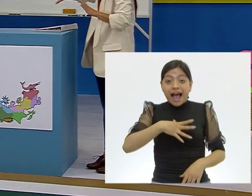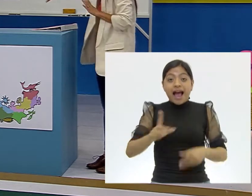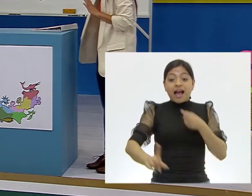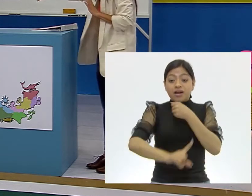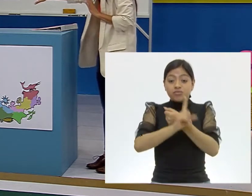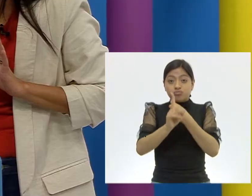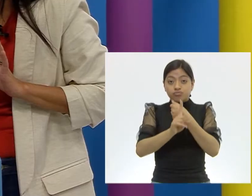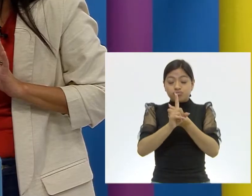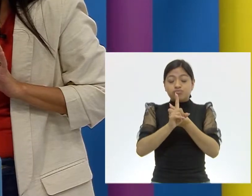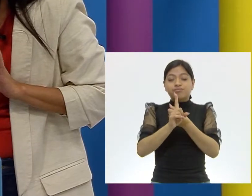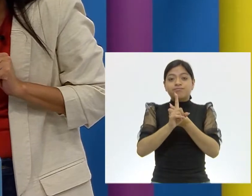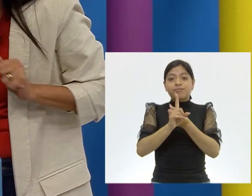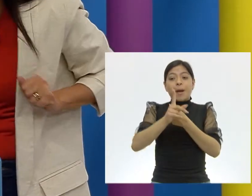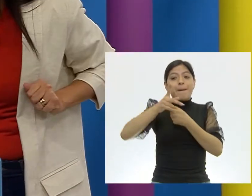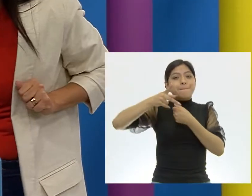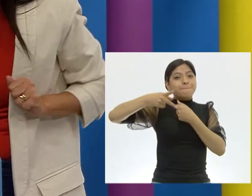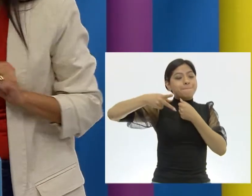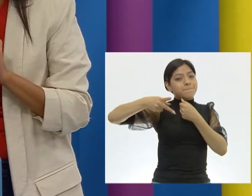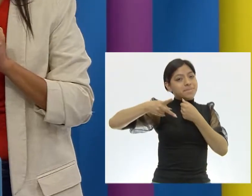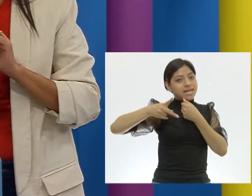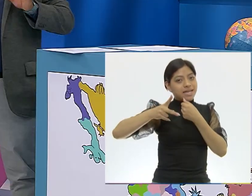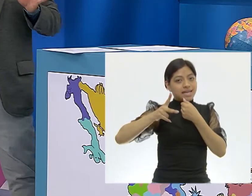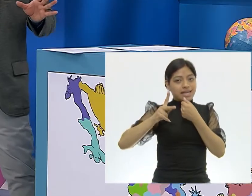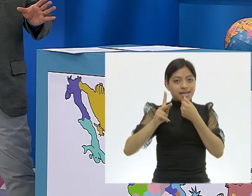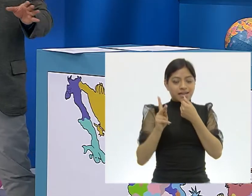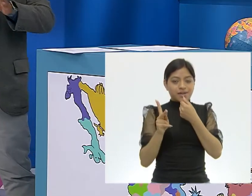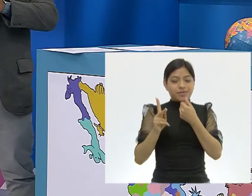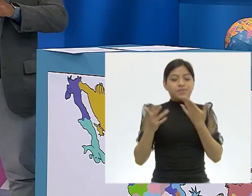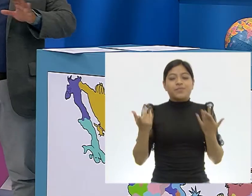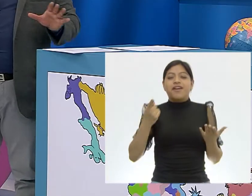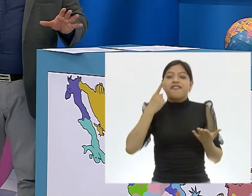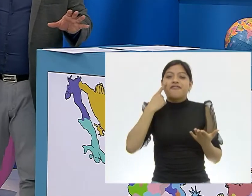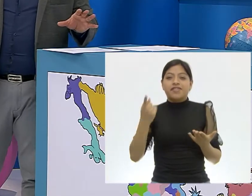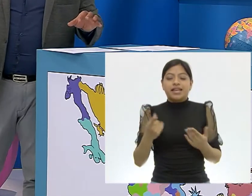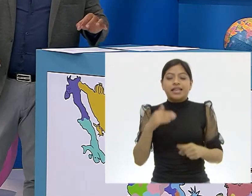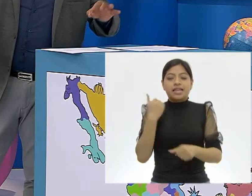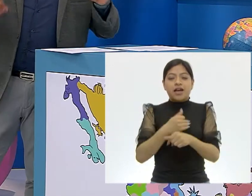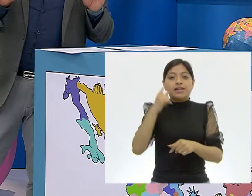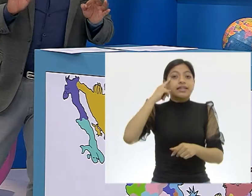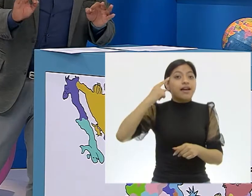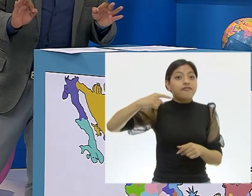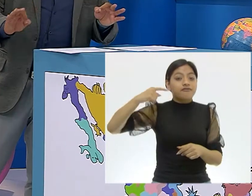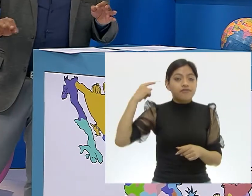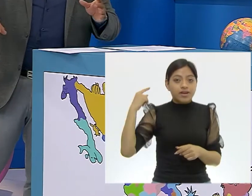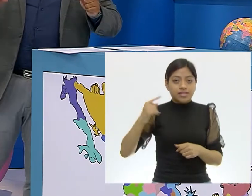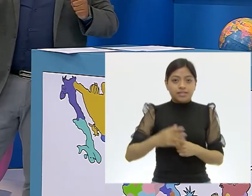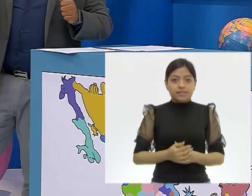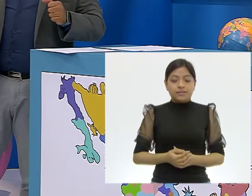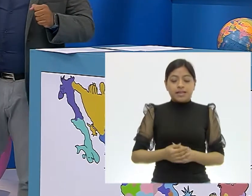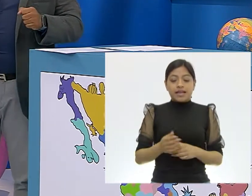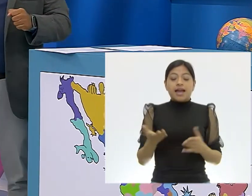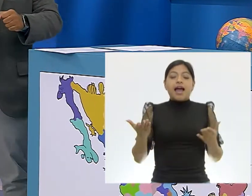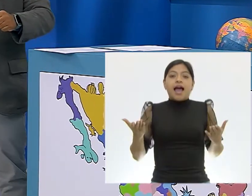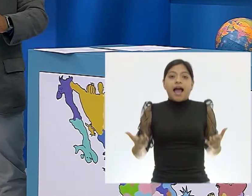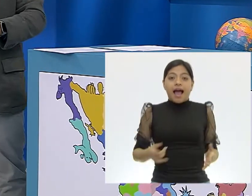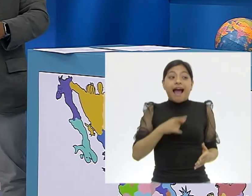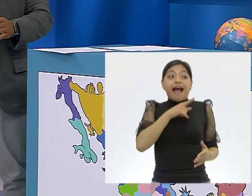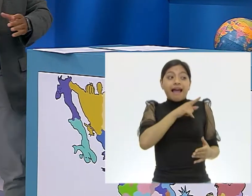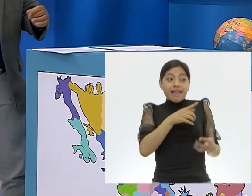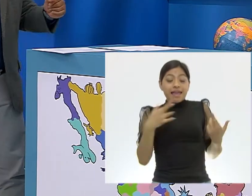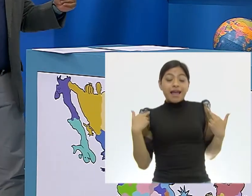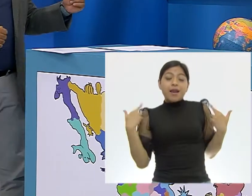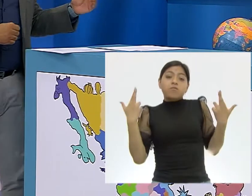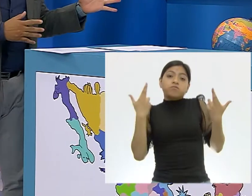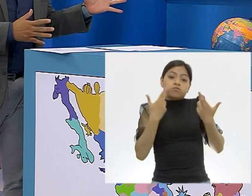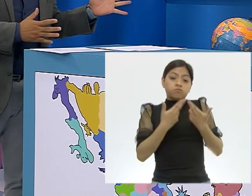decíamos pero. Exacto, mira, podemos poner un ejemplo muy sencillo. Entonces, el docente iba a